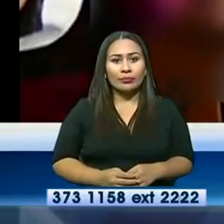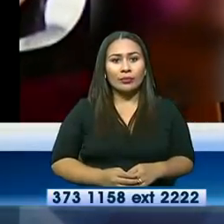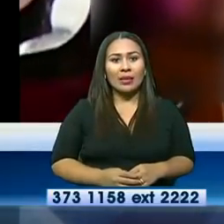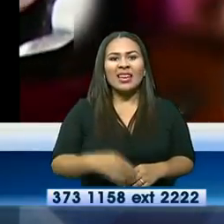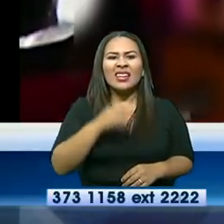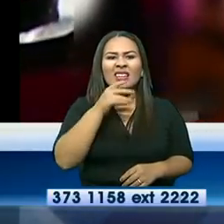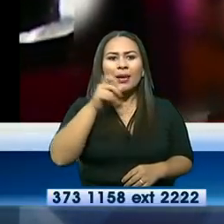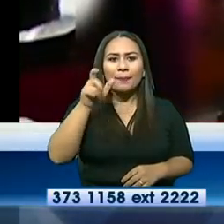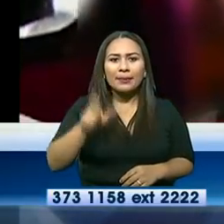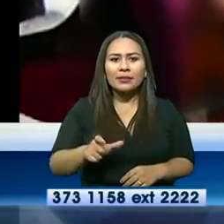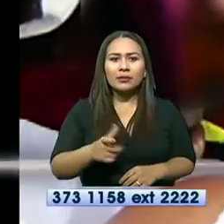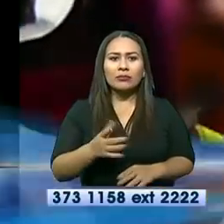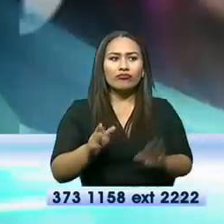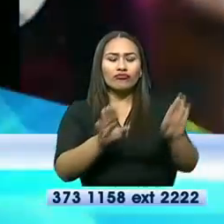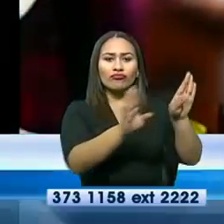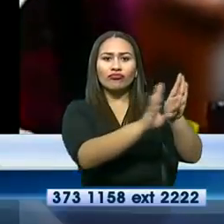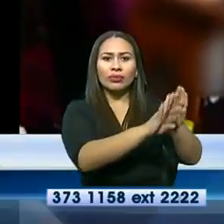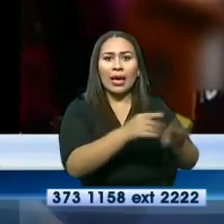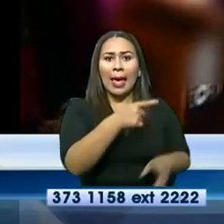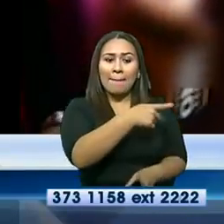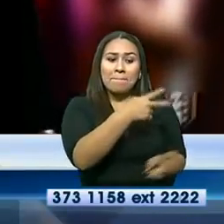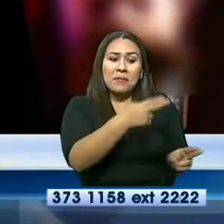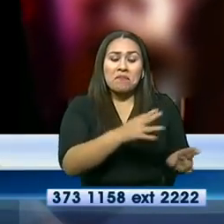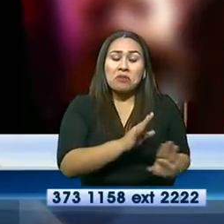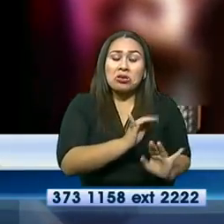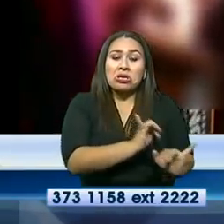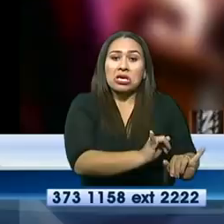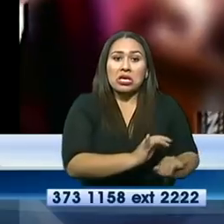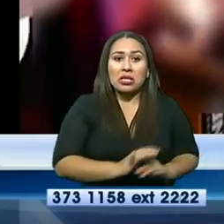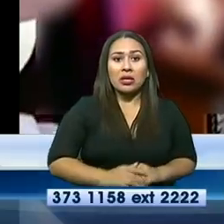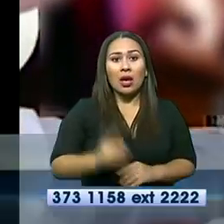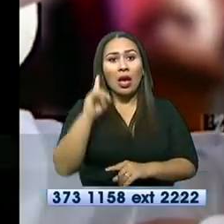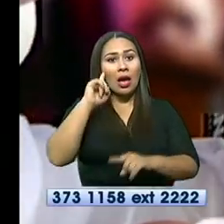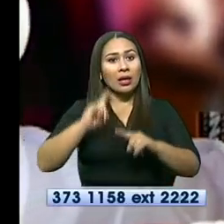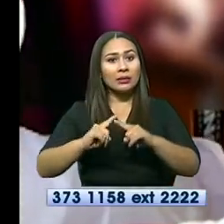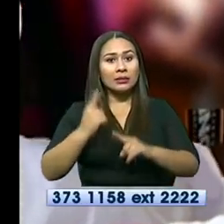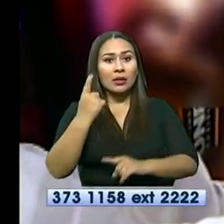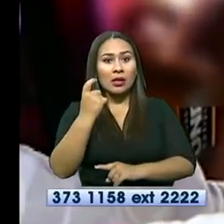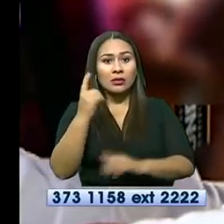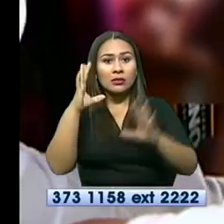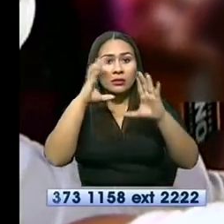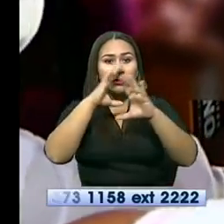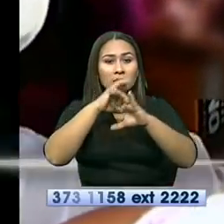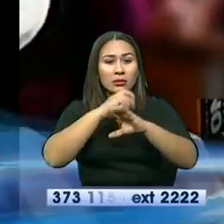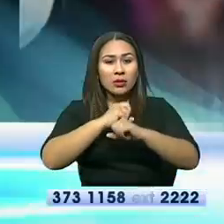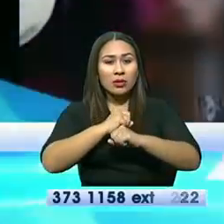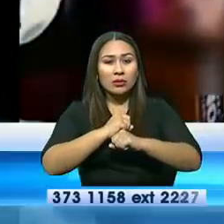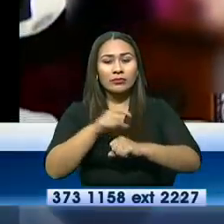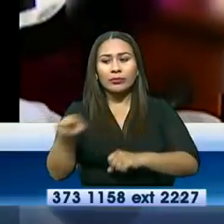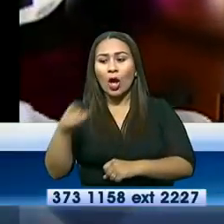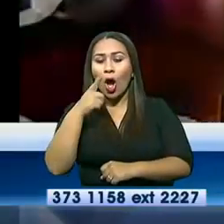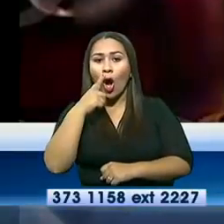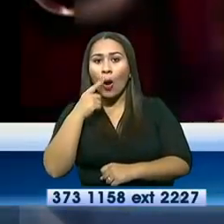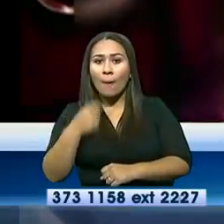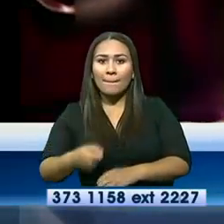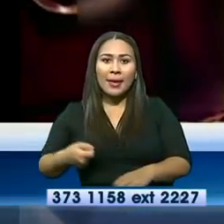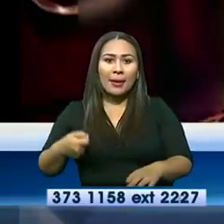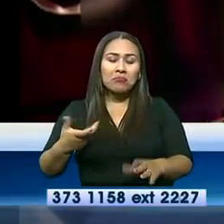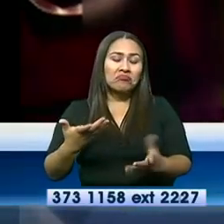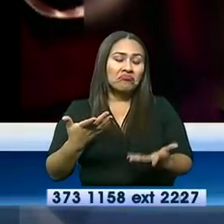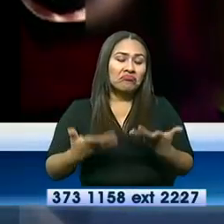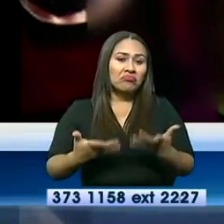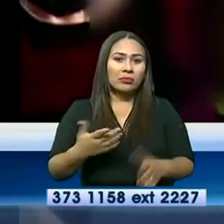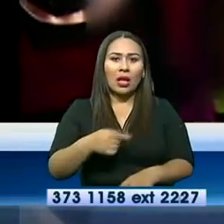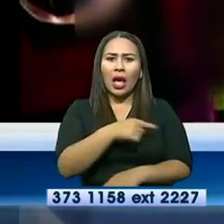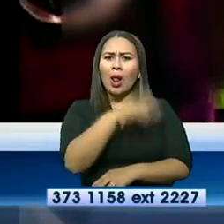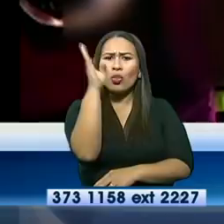encerró? Él mismo, porque es el mismo que alquilaba ahí. Justamente hasta el 11 y media dice que lo ven ahí sentado con él y él que le da cabida lo mete ahí mismo adentro. Él no consumía